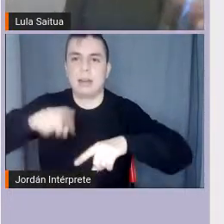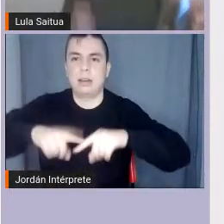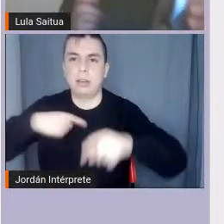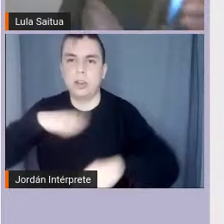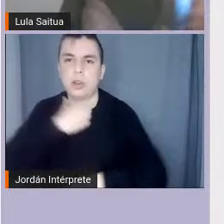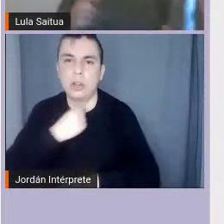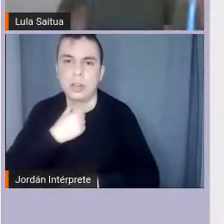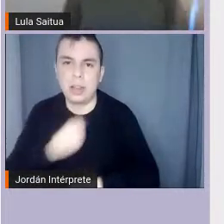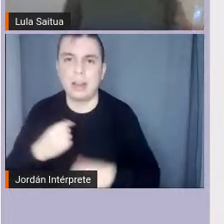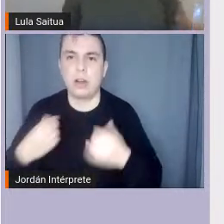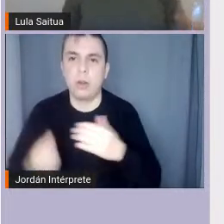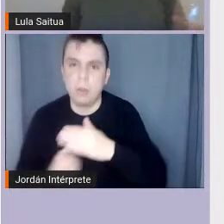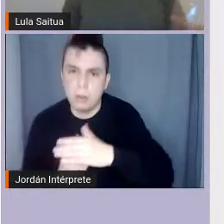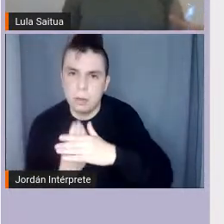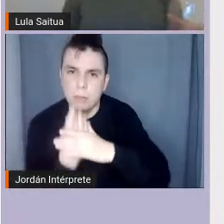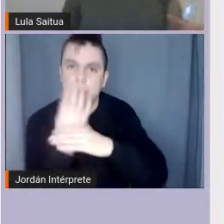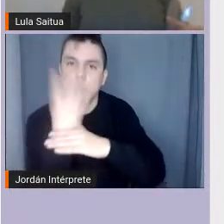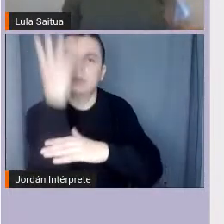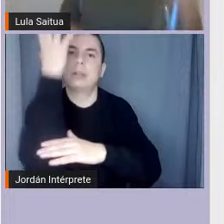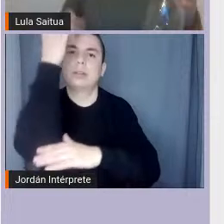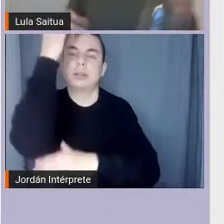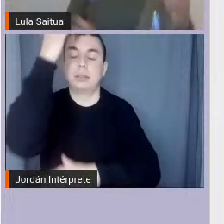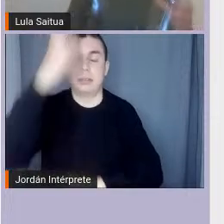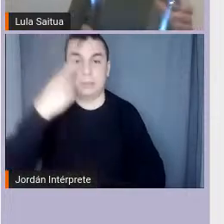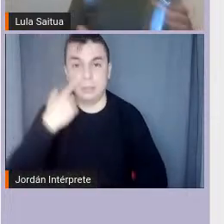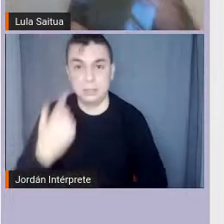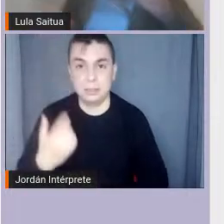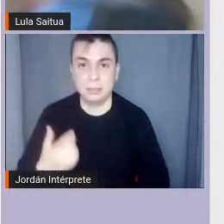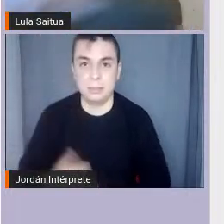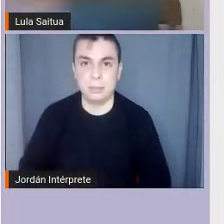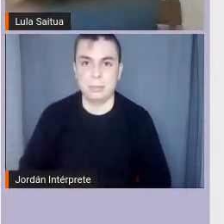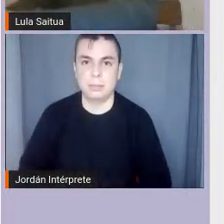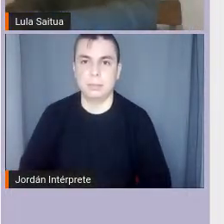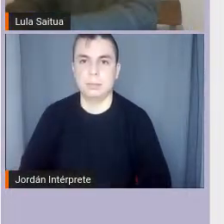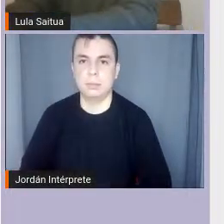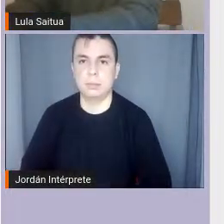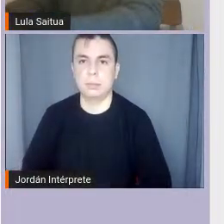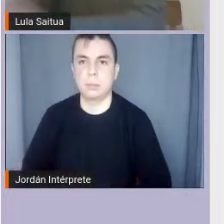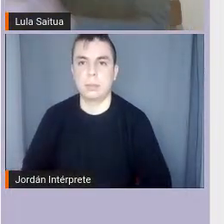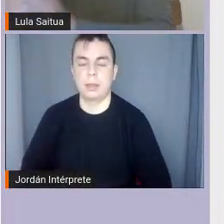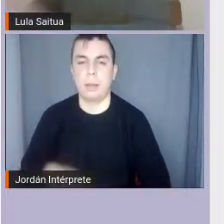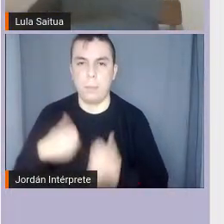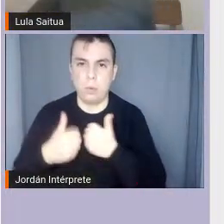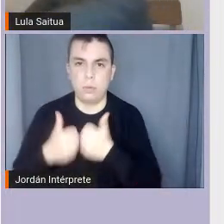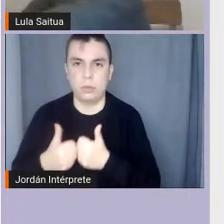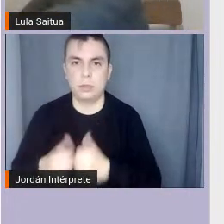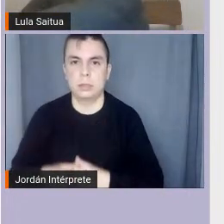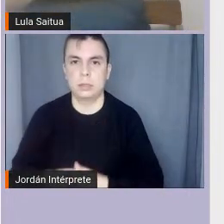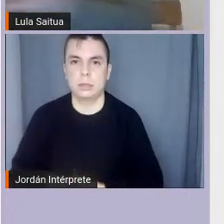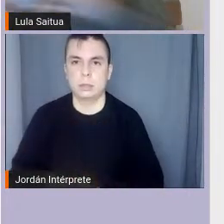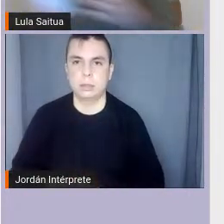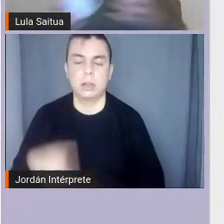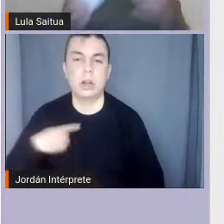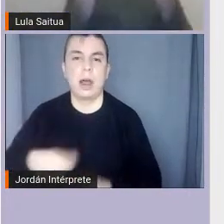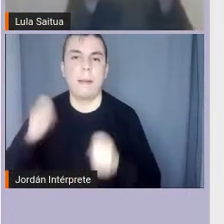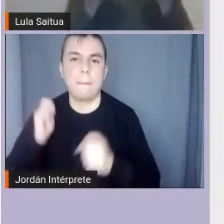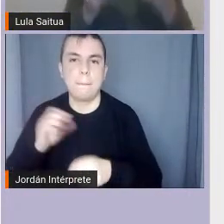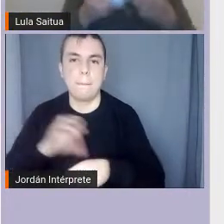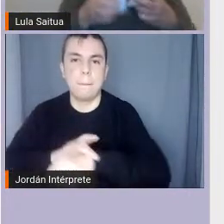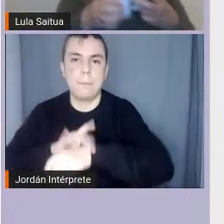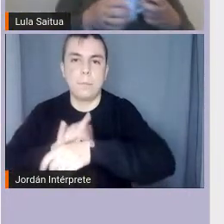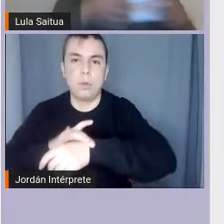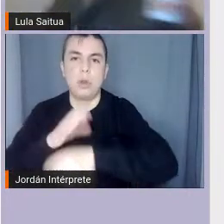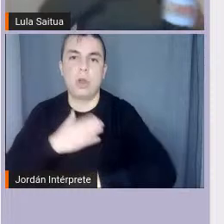quiero germinar. Ah, está muy bien ese acento. Hagamos el pulso.